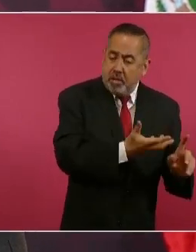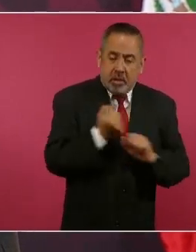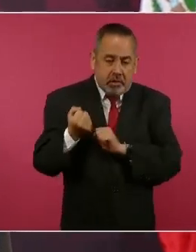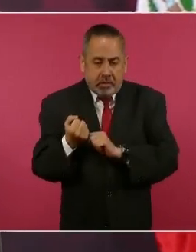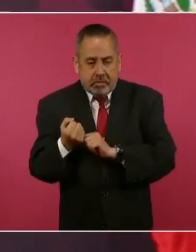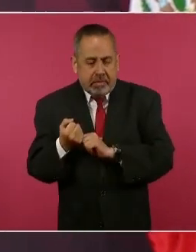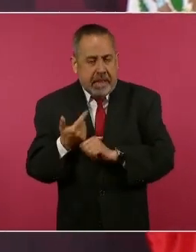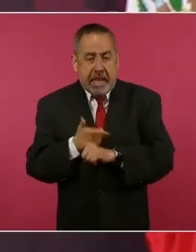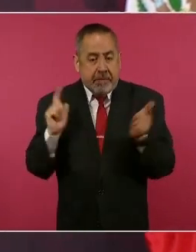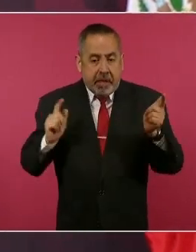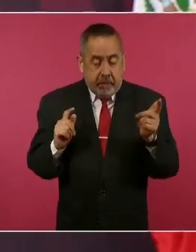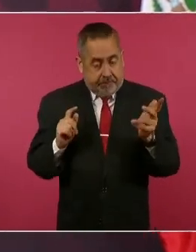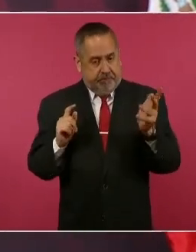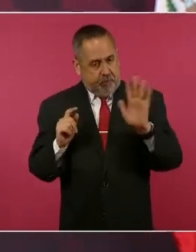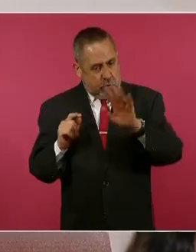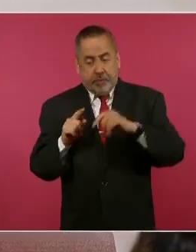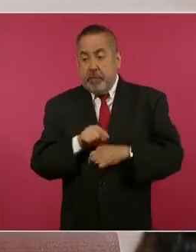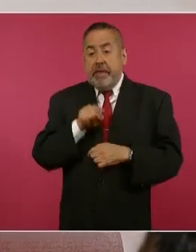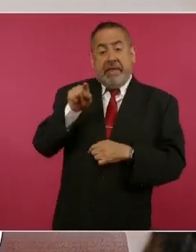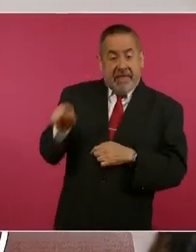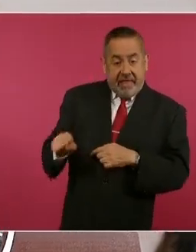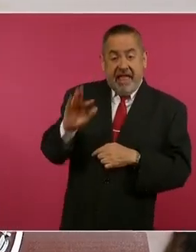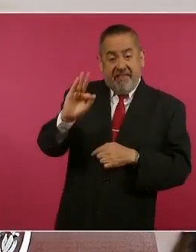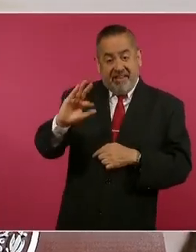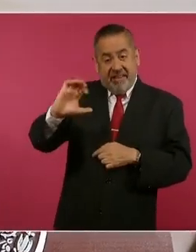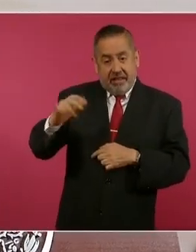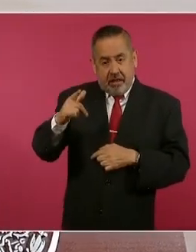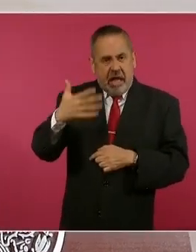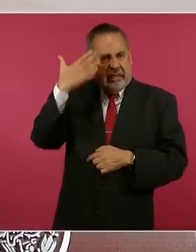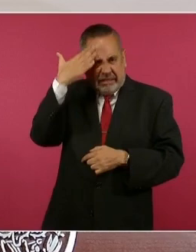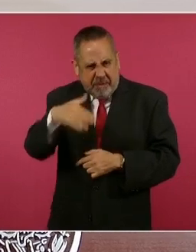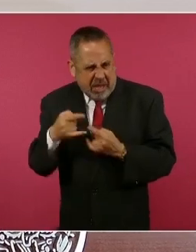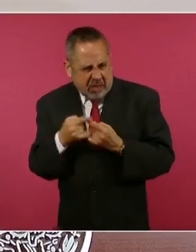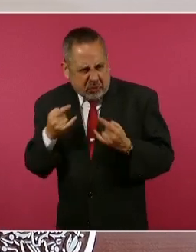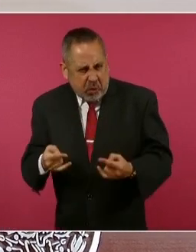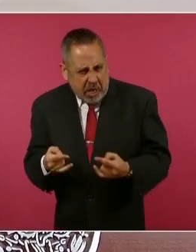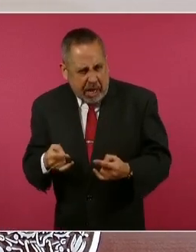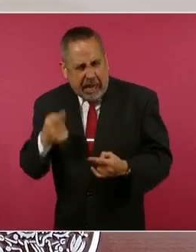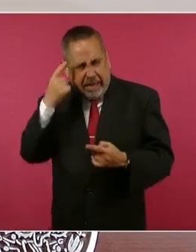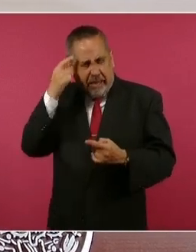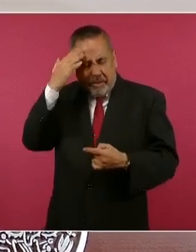o no, pero sigo pensando que nunca imaginó